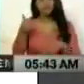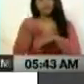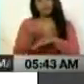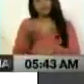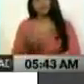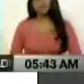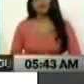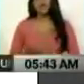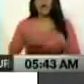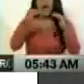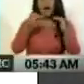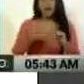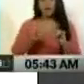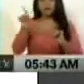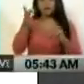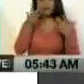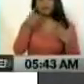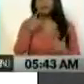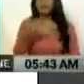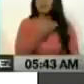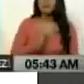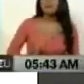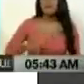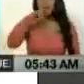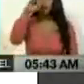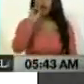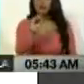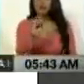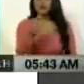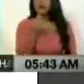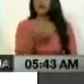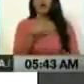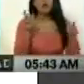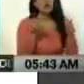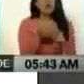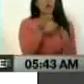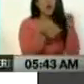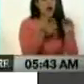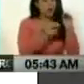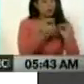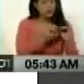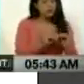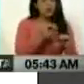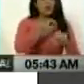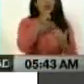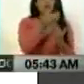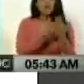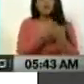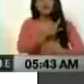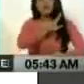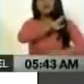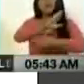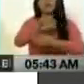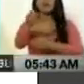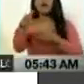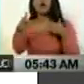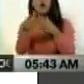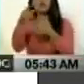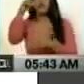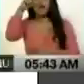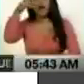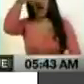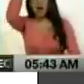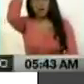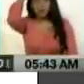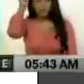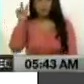Venezolana de Televisión, presidente Maduro informó que grupo de abogados tienen casi lista la demanda contra el presidente de la Asamblea Nacional, Henry Ramos